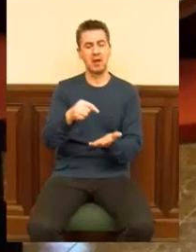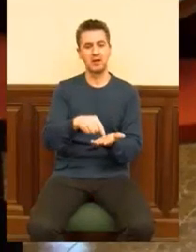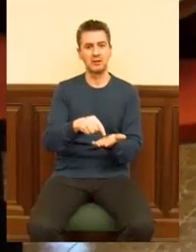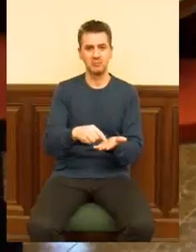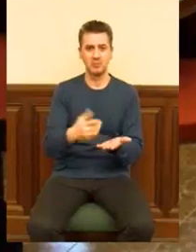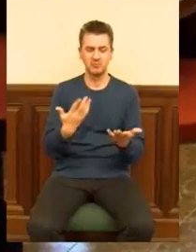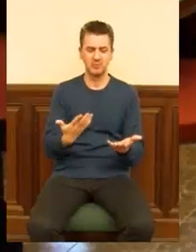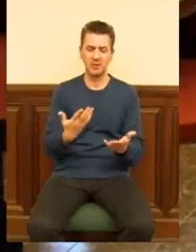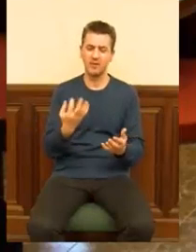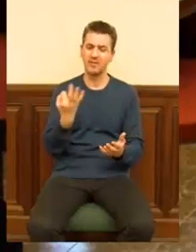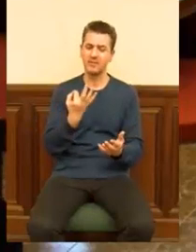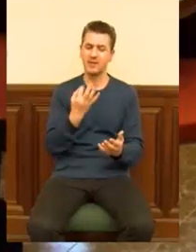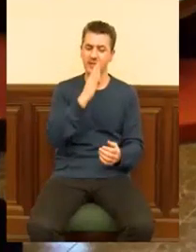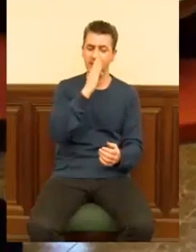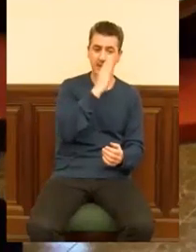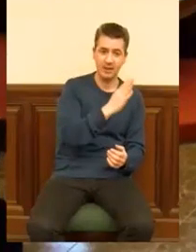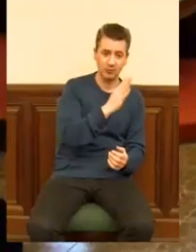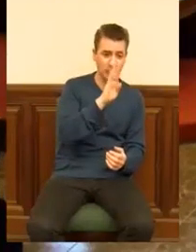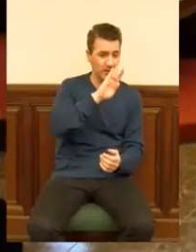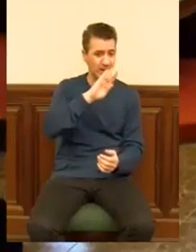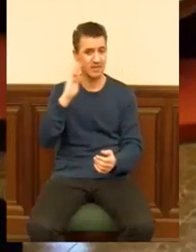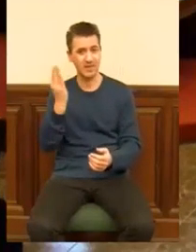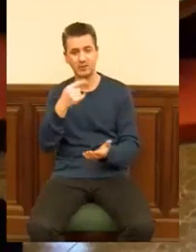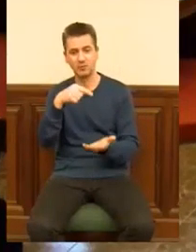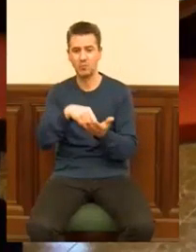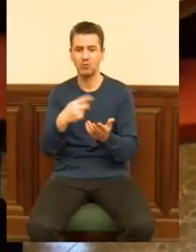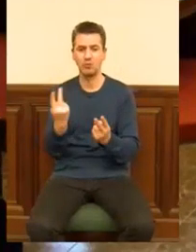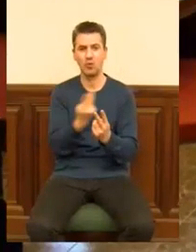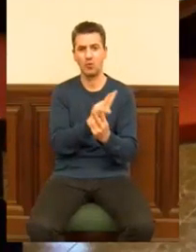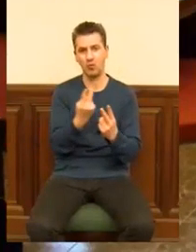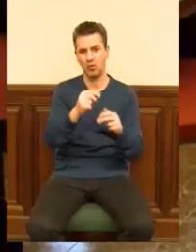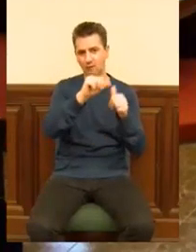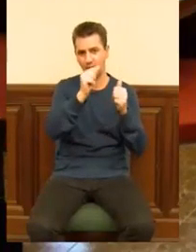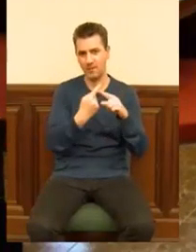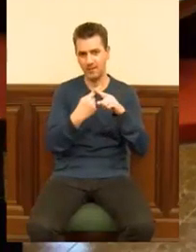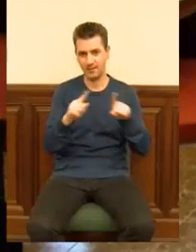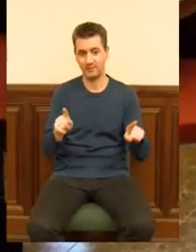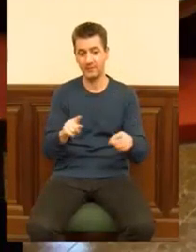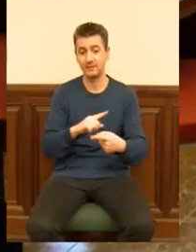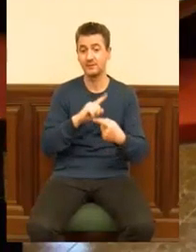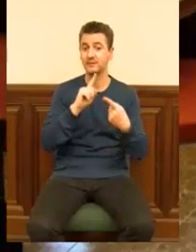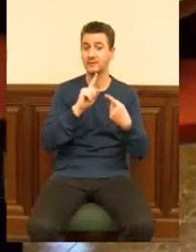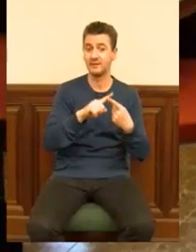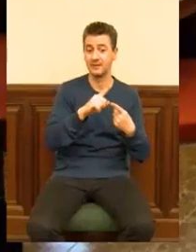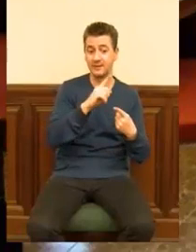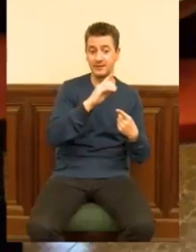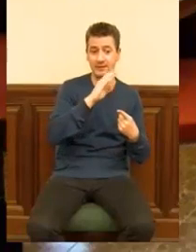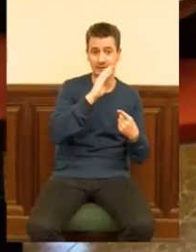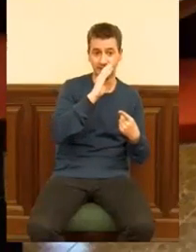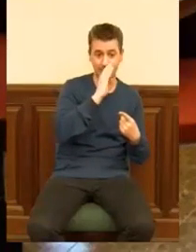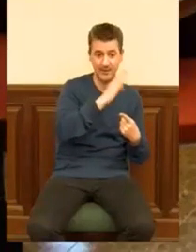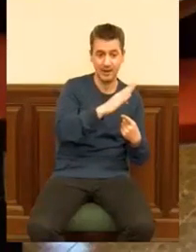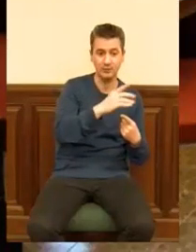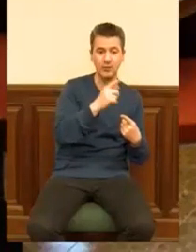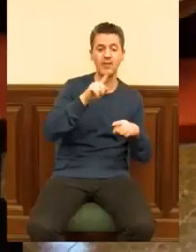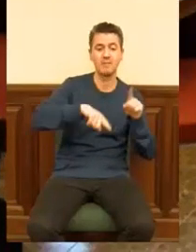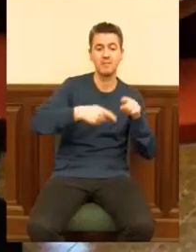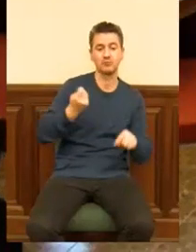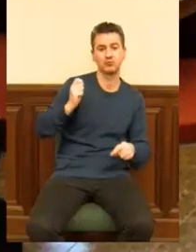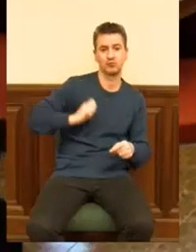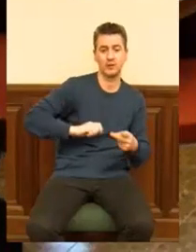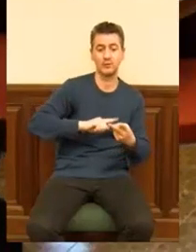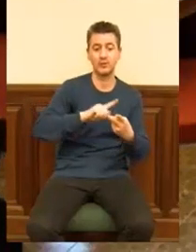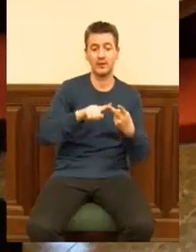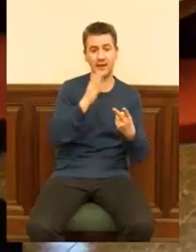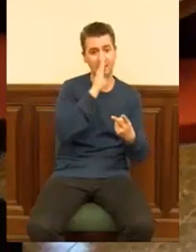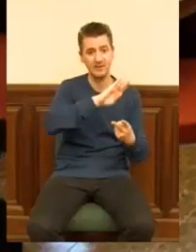impuestos directos e impuestos indirectos. Los impuestos directos se gravan en función de la renta y los impuestos indirectos son iguales